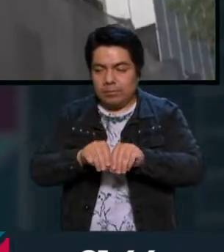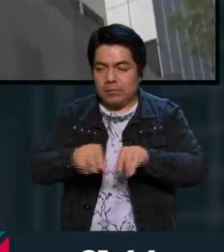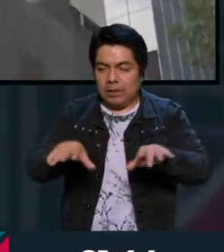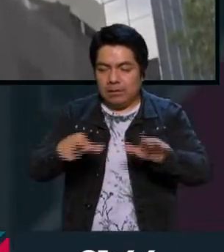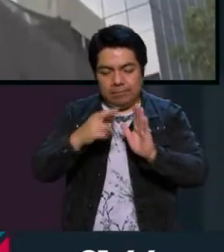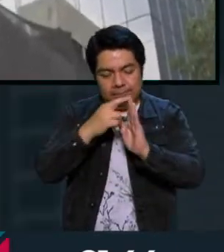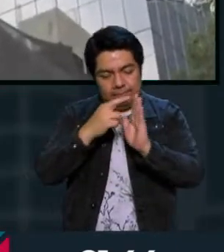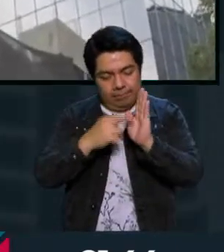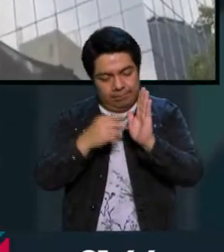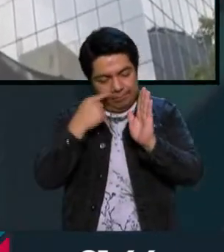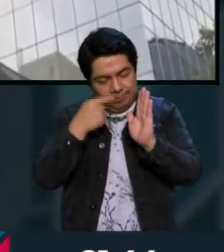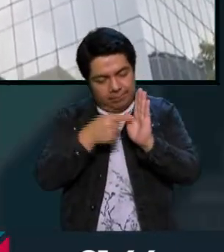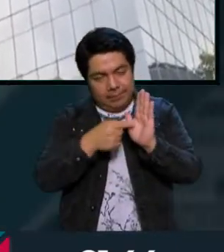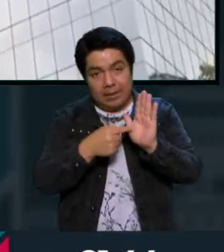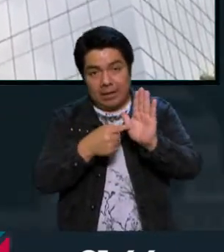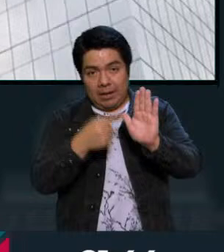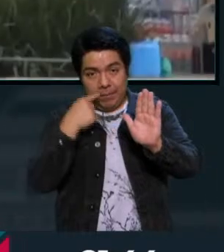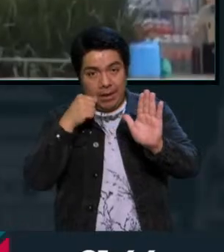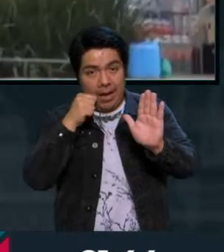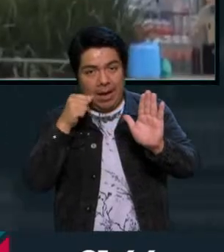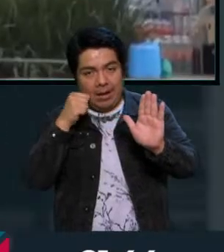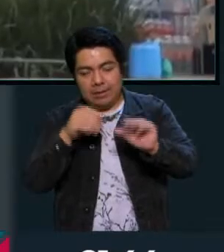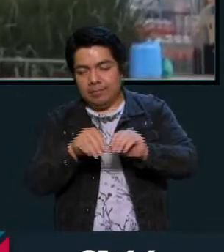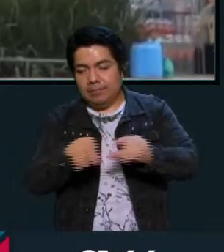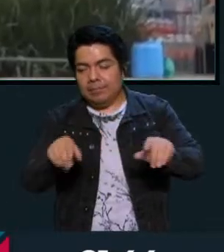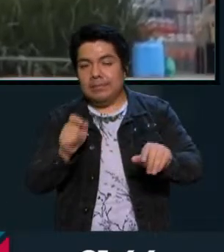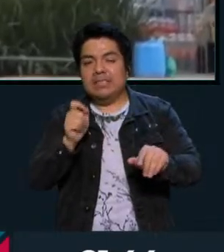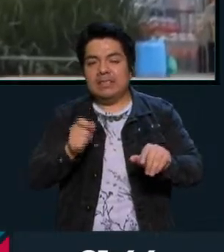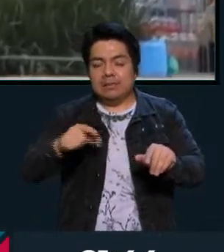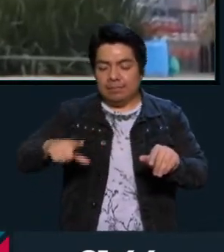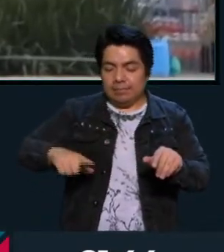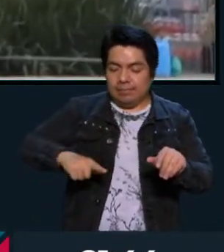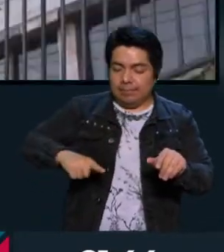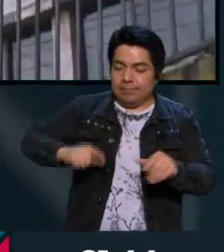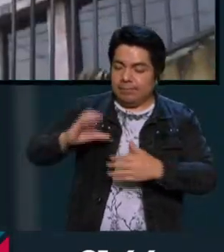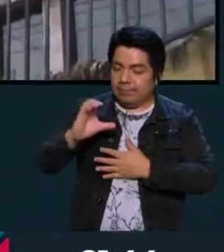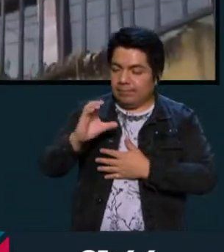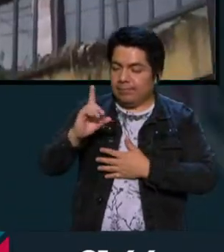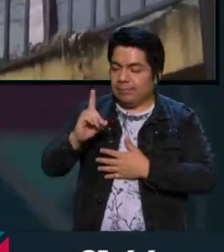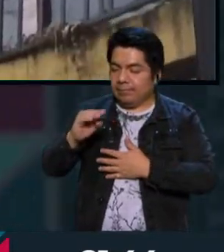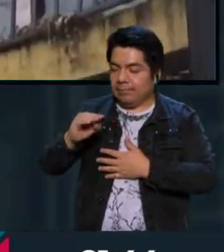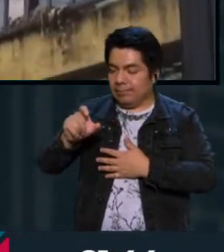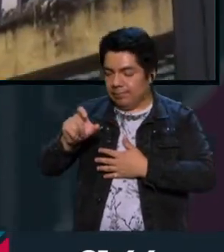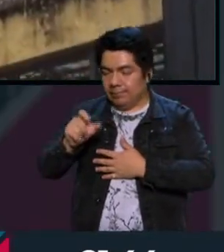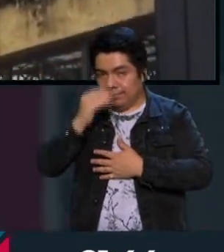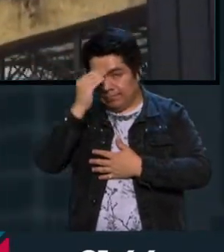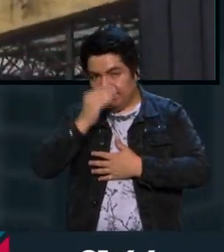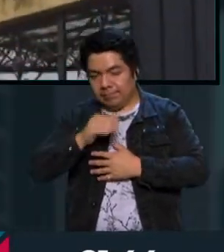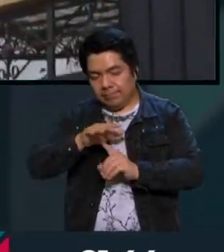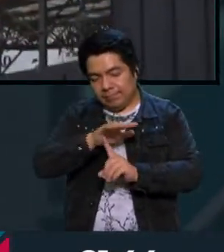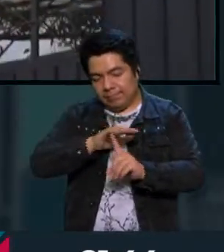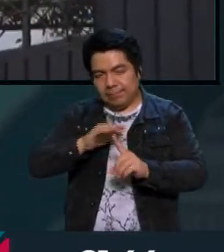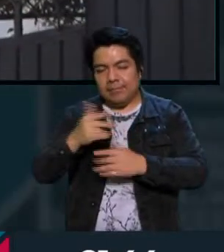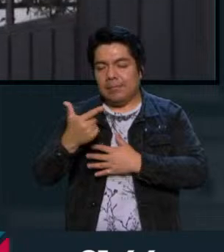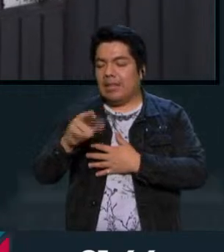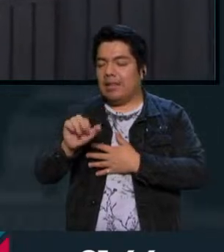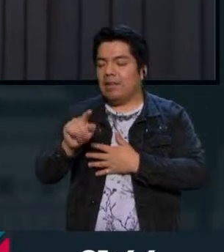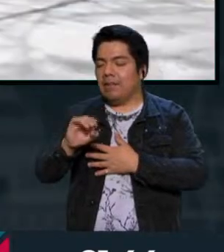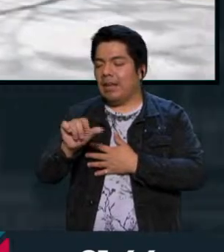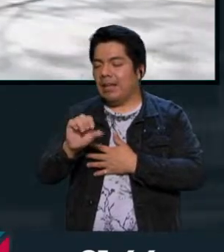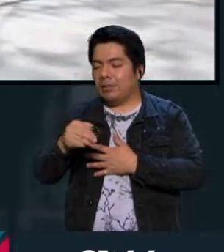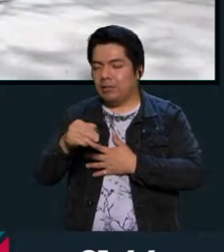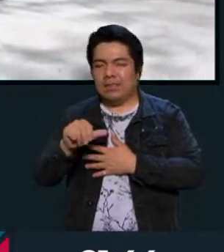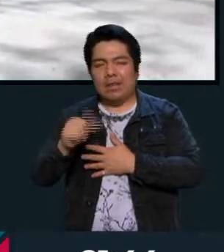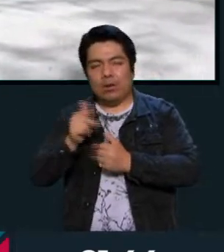reformas, esto es también una postura clara del gobierno de la Ciudad de México en torno a la llamada gentrificación, es decir, la